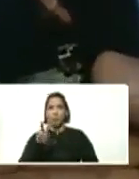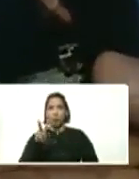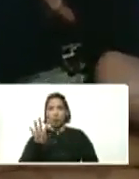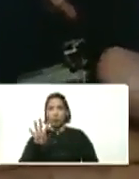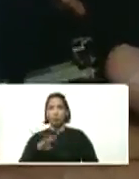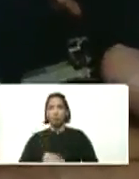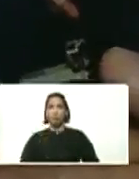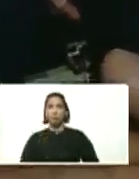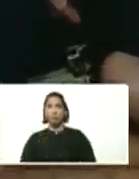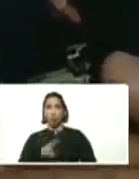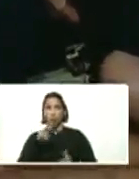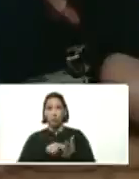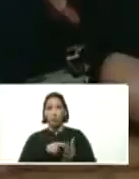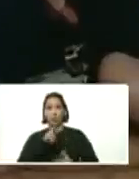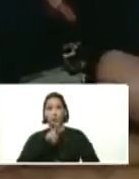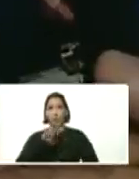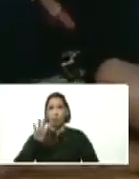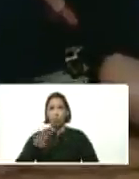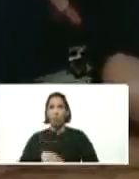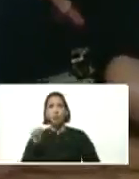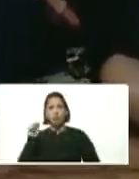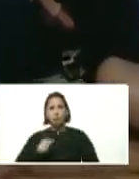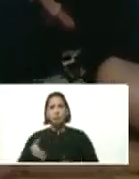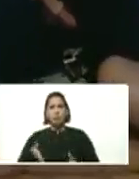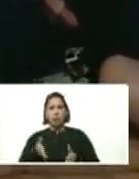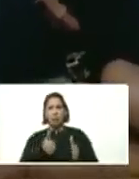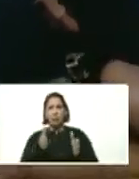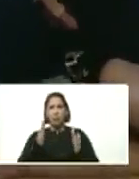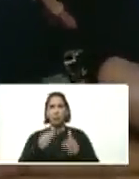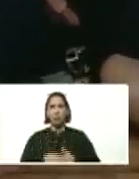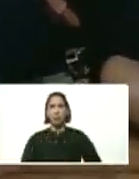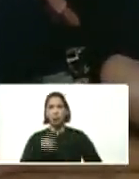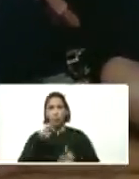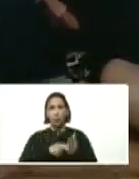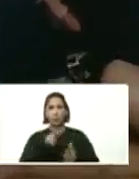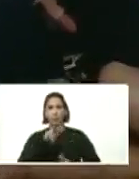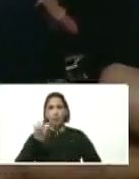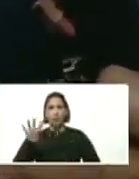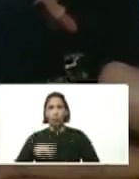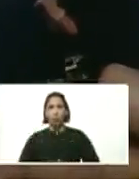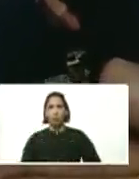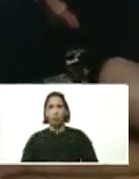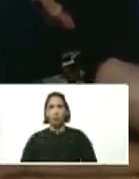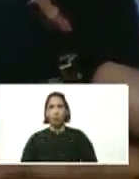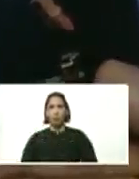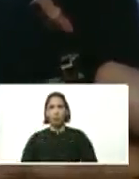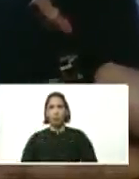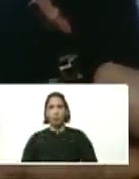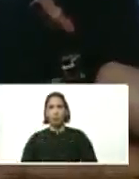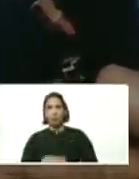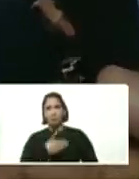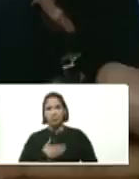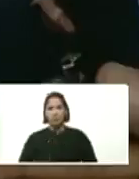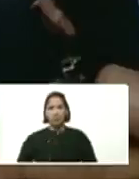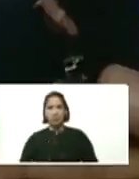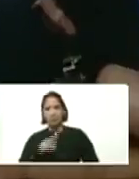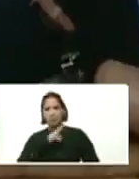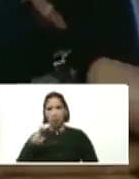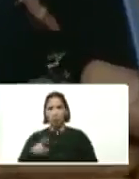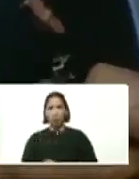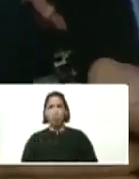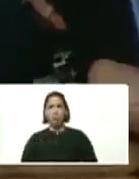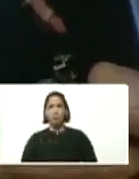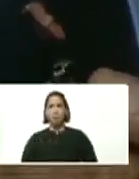dale. Si hay camino, Enrique. 2024, presidente de la República, Enrique. Dale que tú puedes,